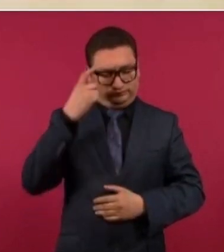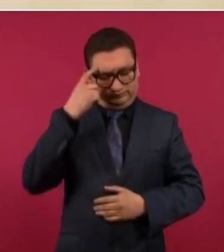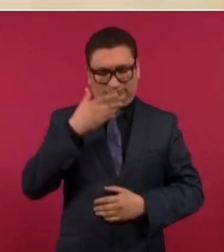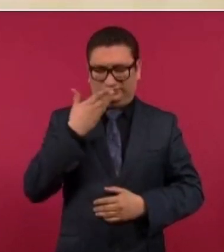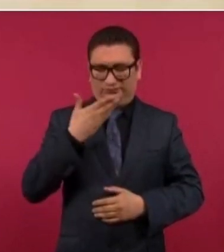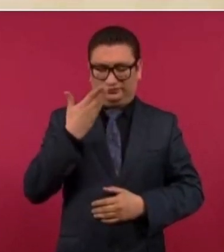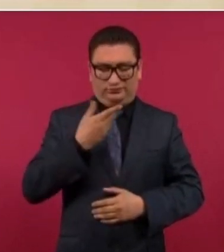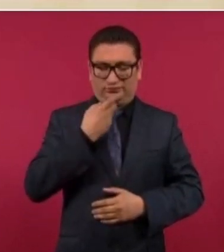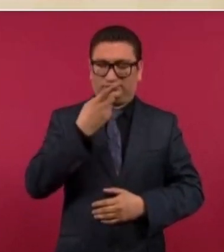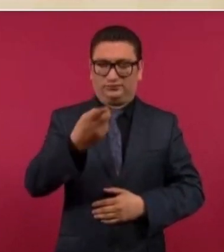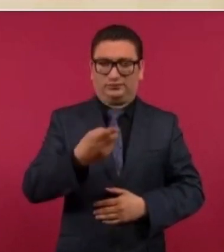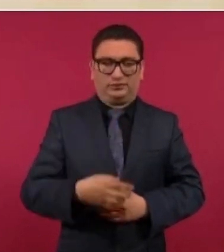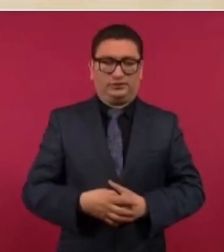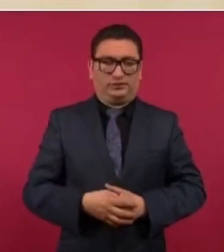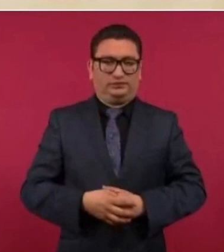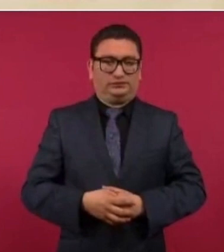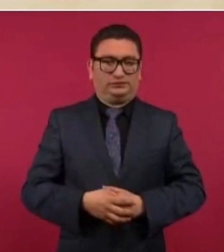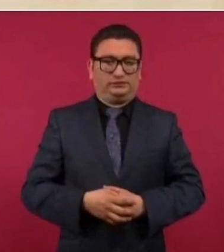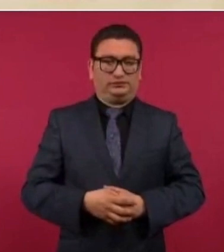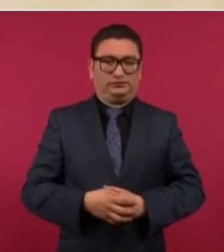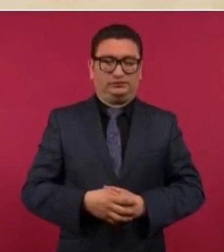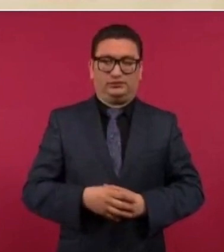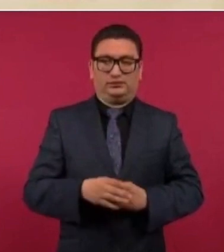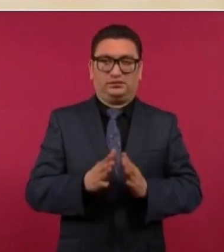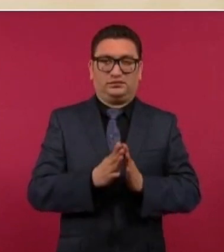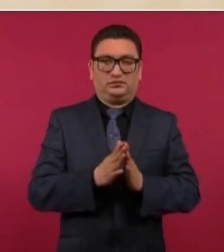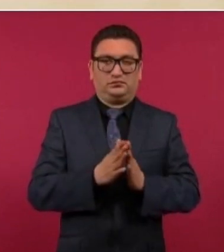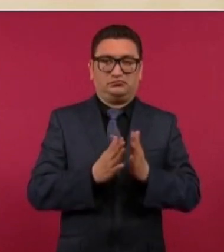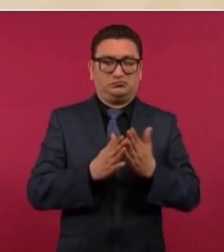colonial de la literatura?